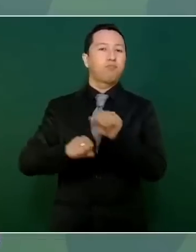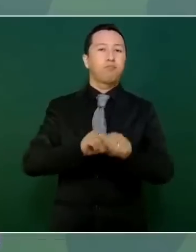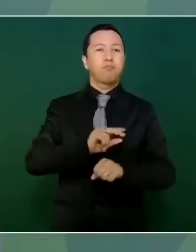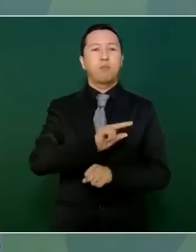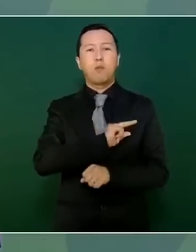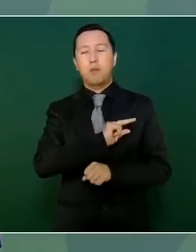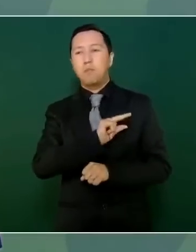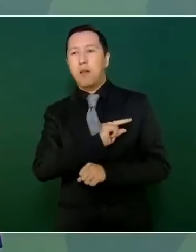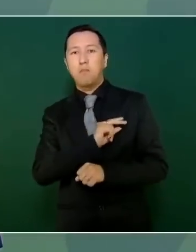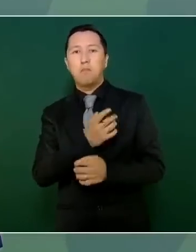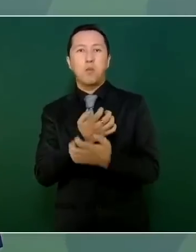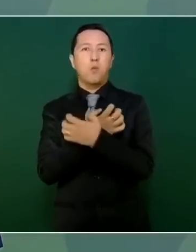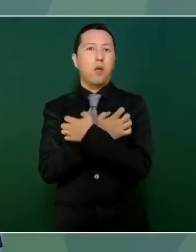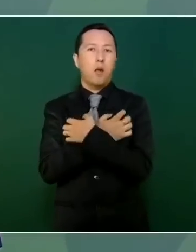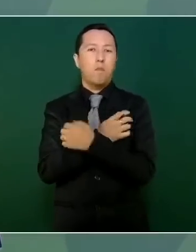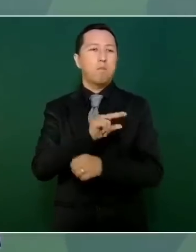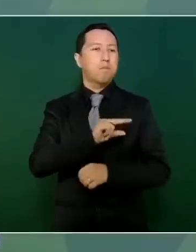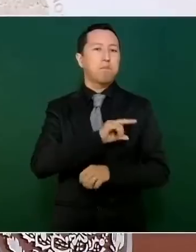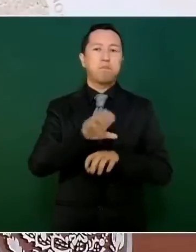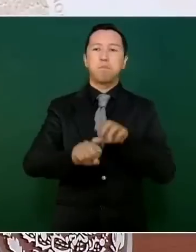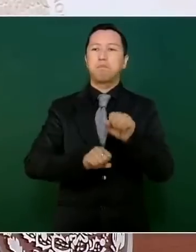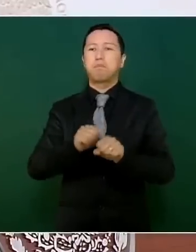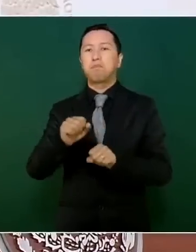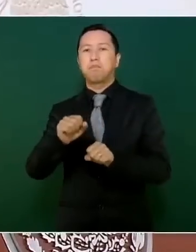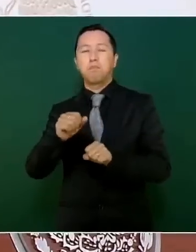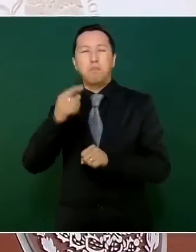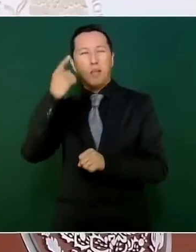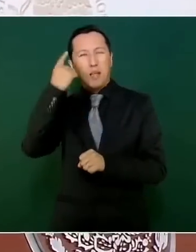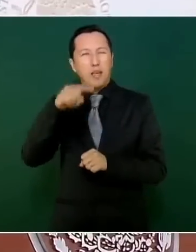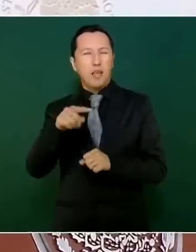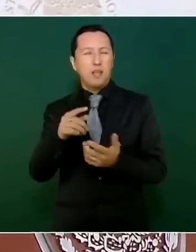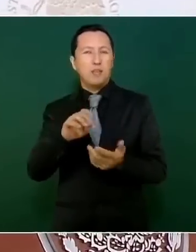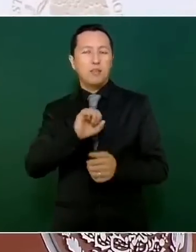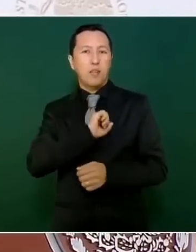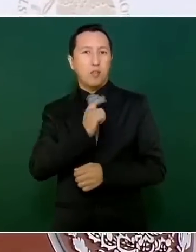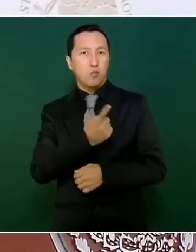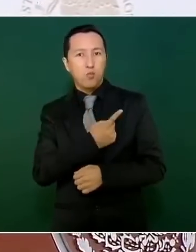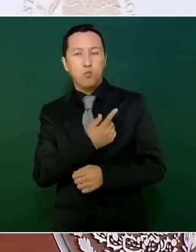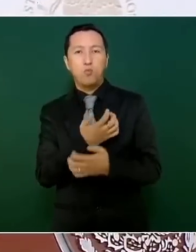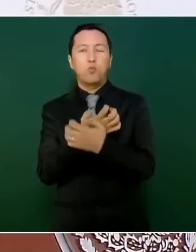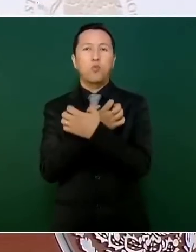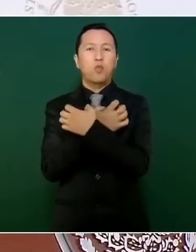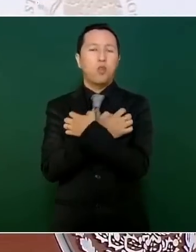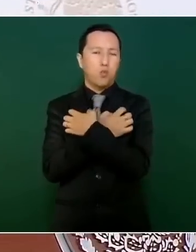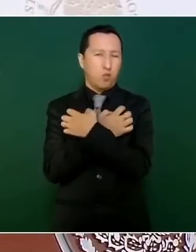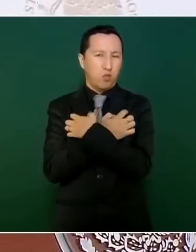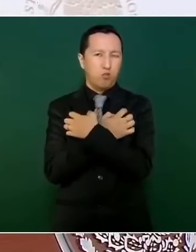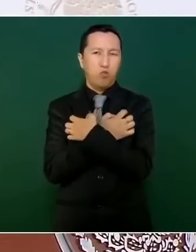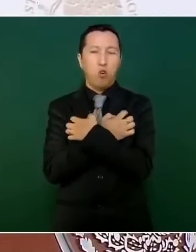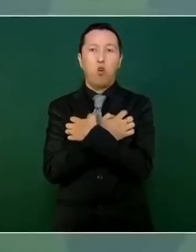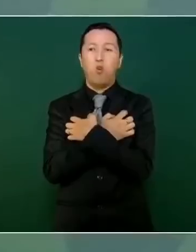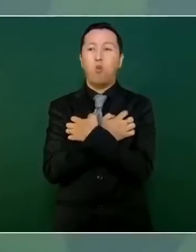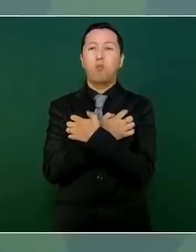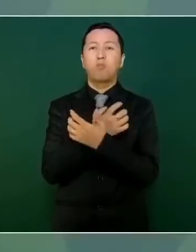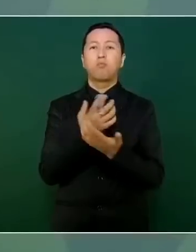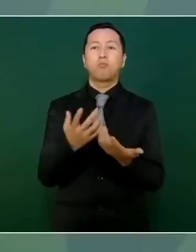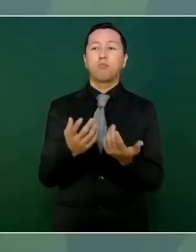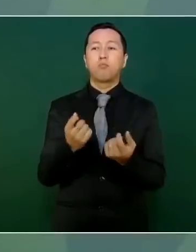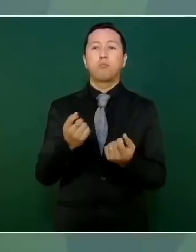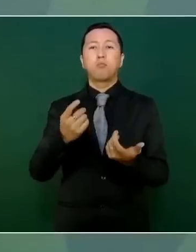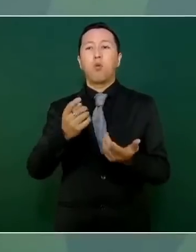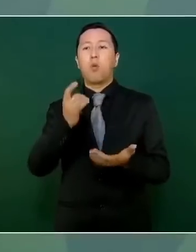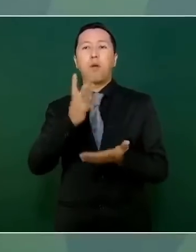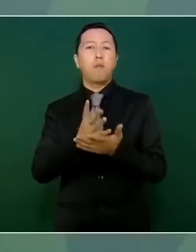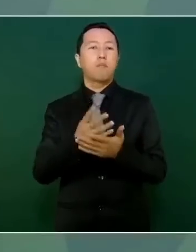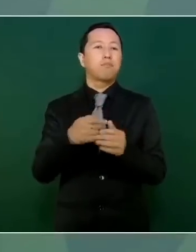educación. Querían convertir la salud y la educación en un privilegio, y